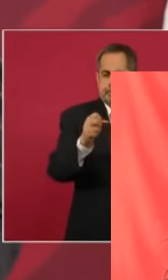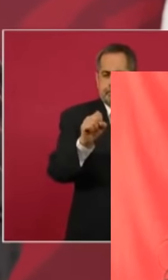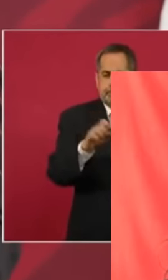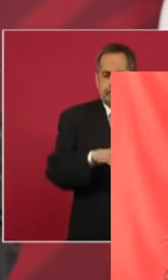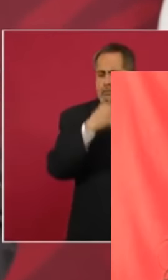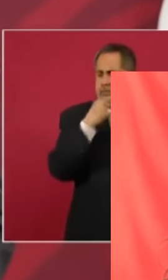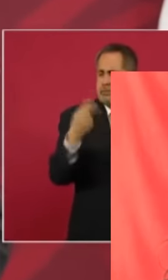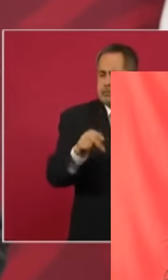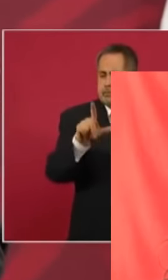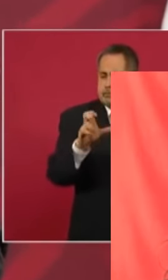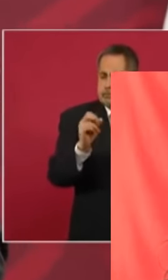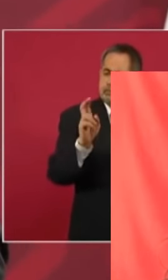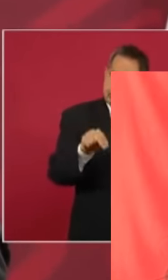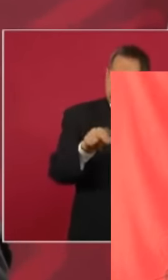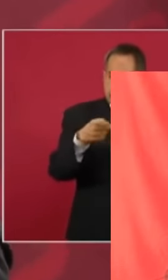León Krause,